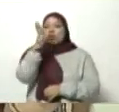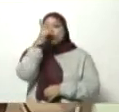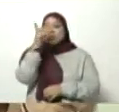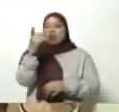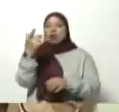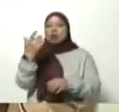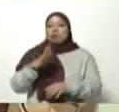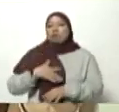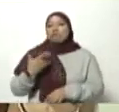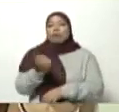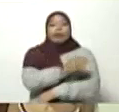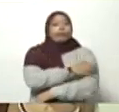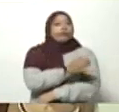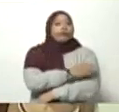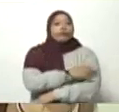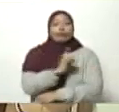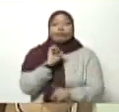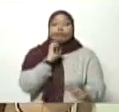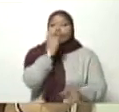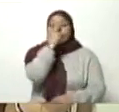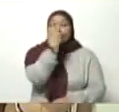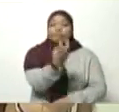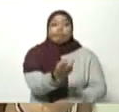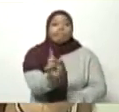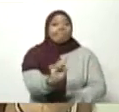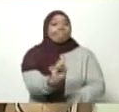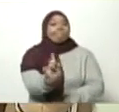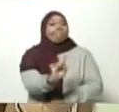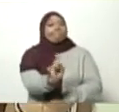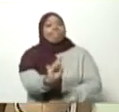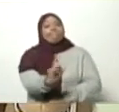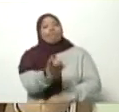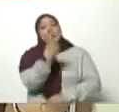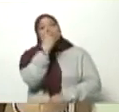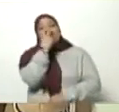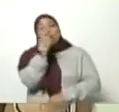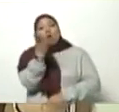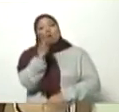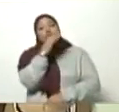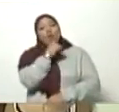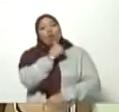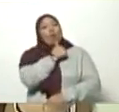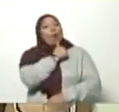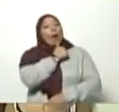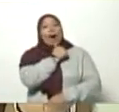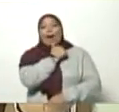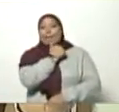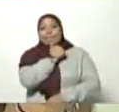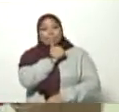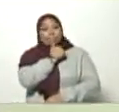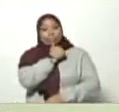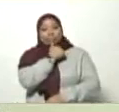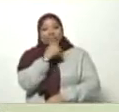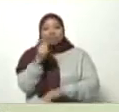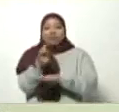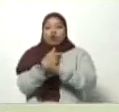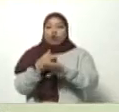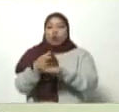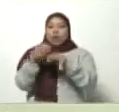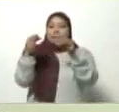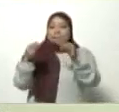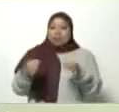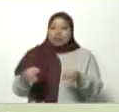Narnia no pueden ir ni asomarse por ningún lado. Solo van los de verdad, los de carne y